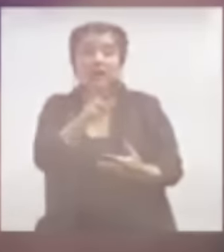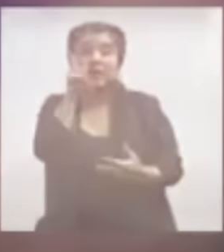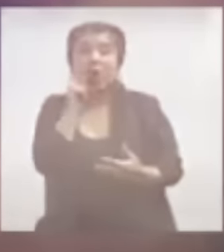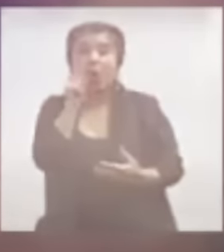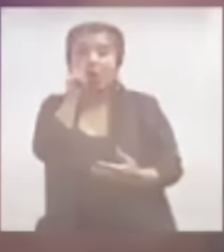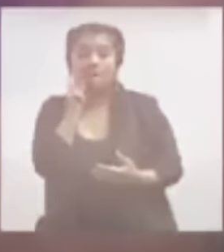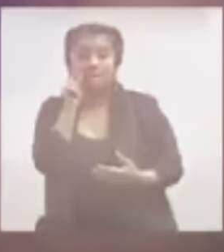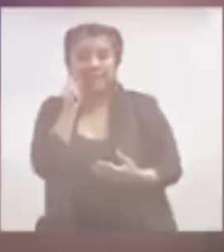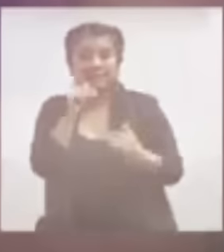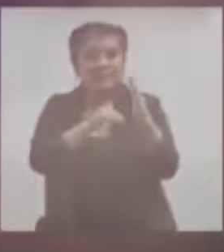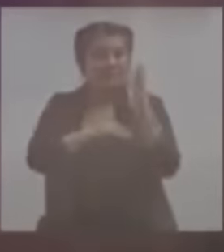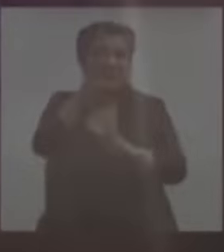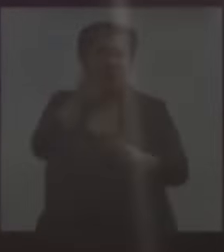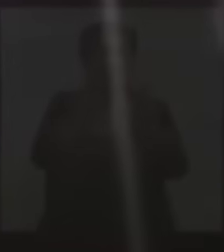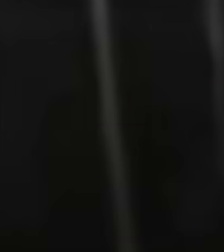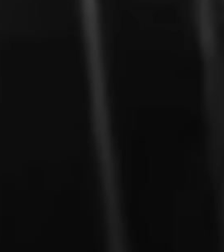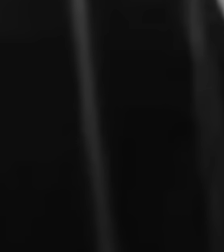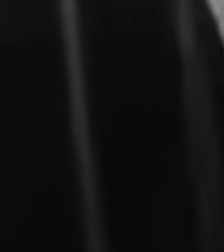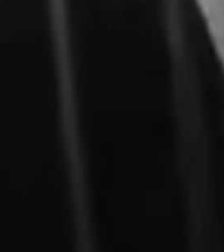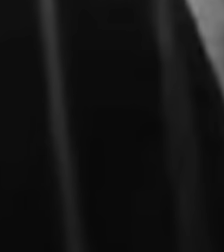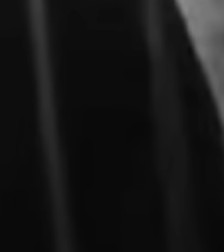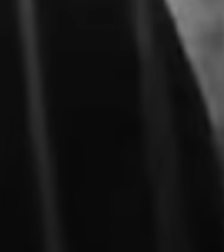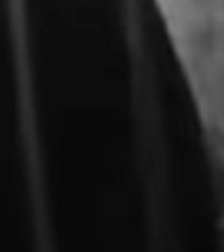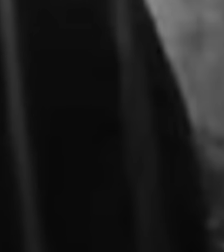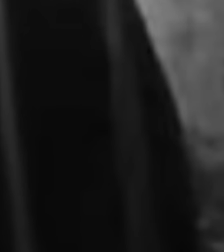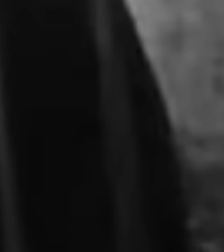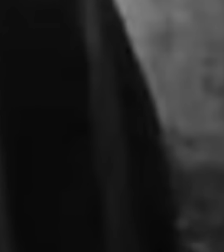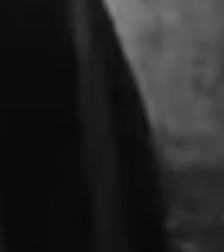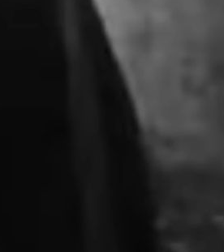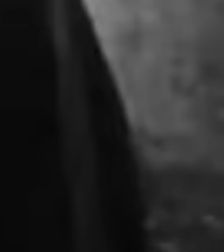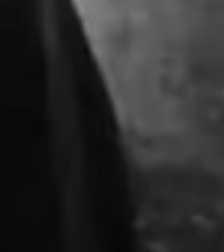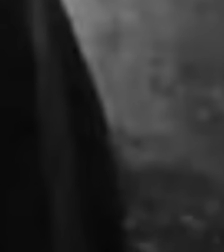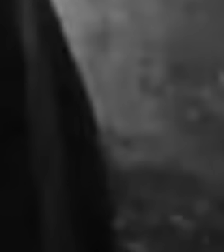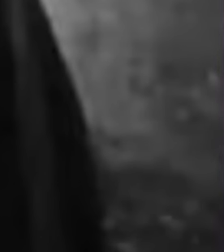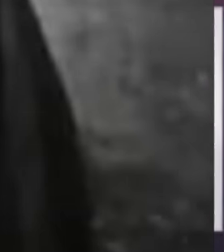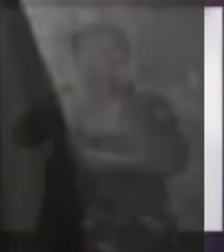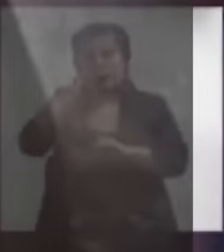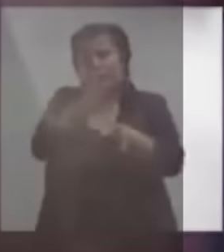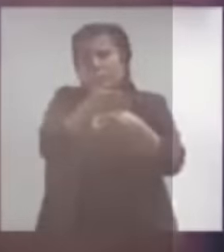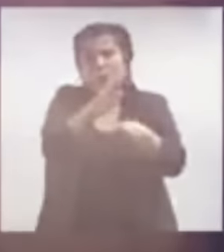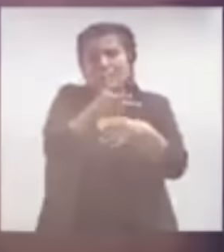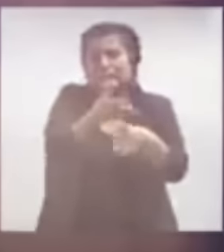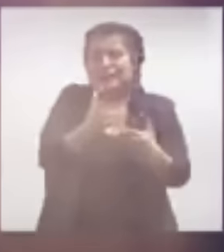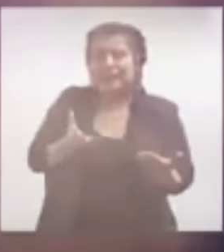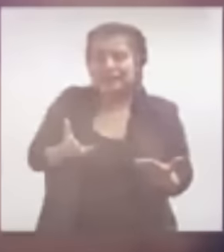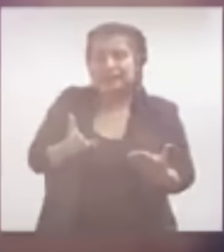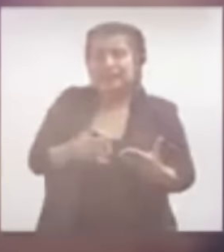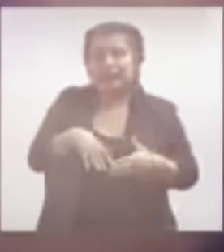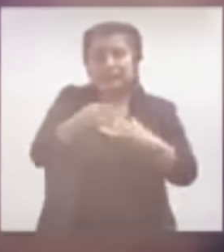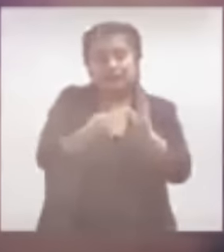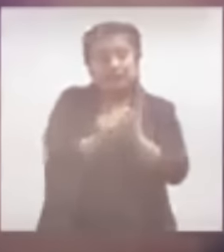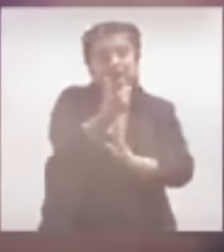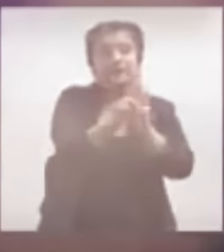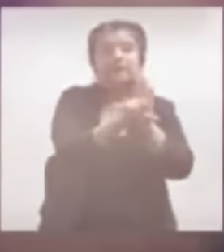hombres mayores de 18 años que hoy están desaparecidos y no existe esa